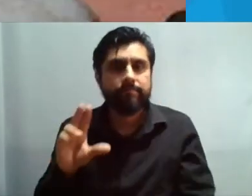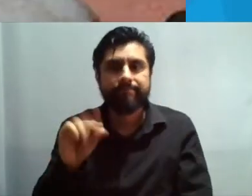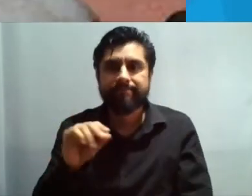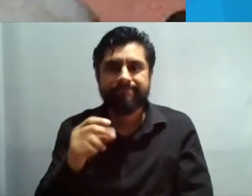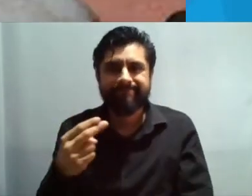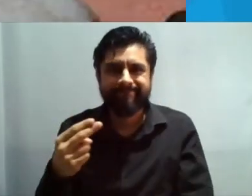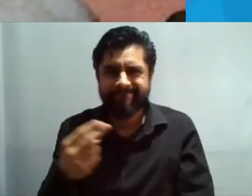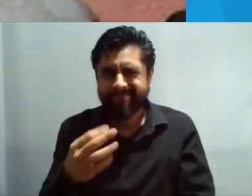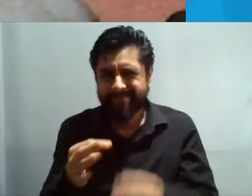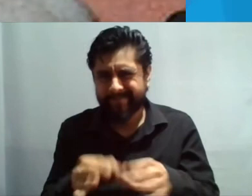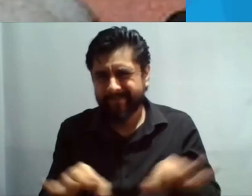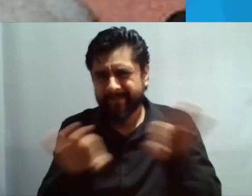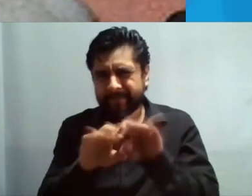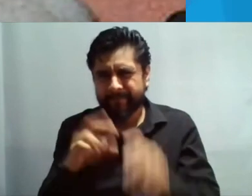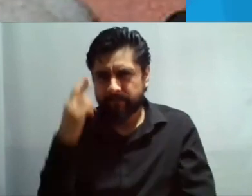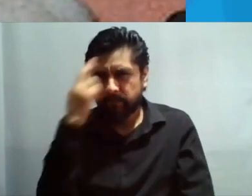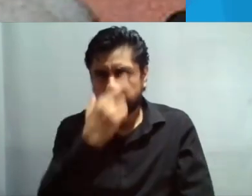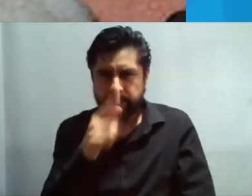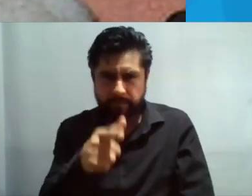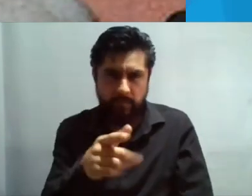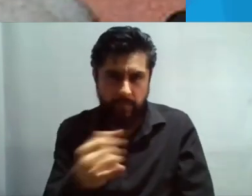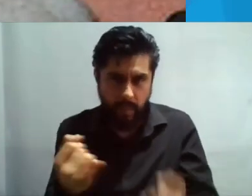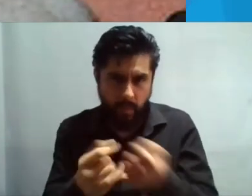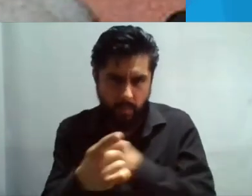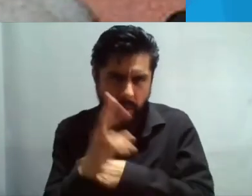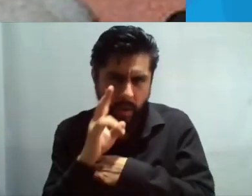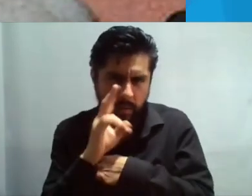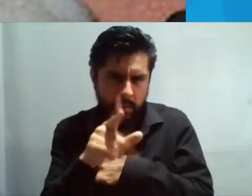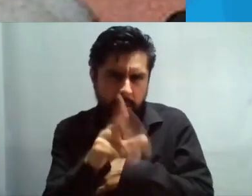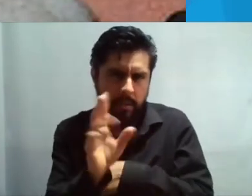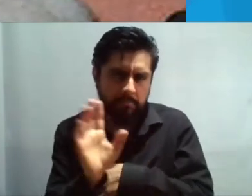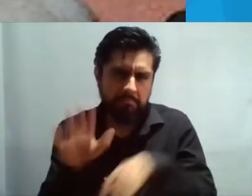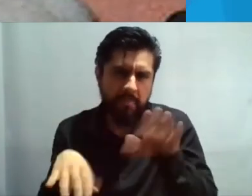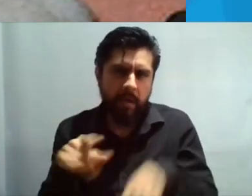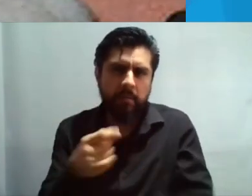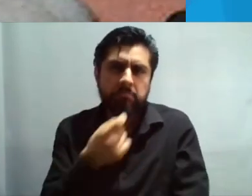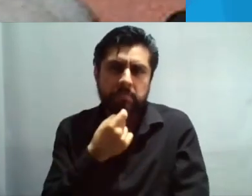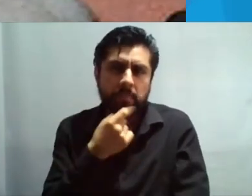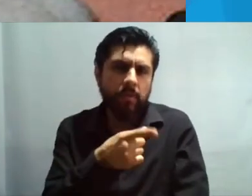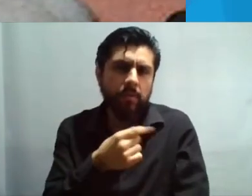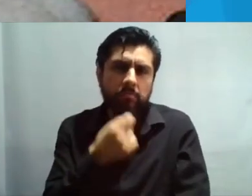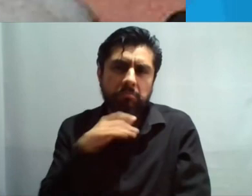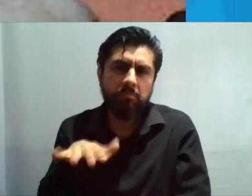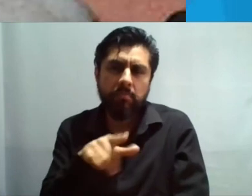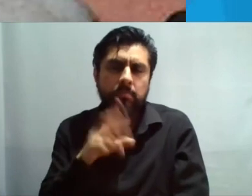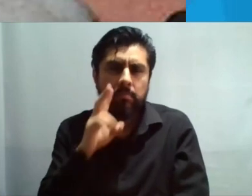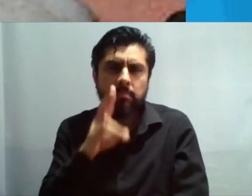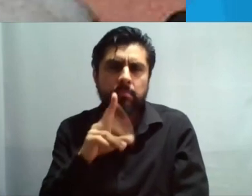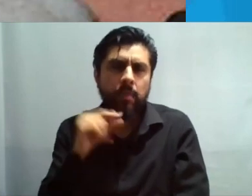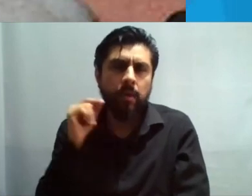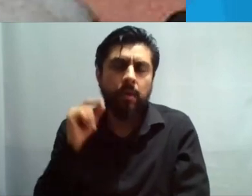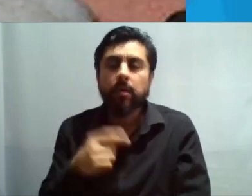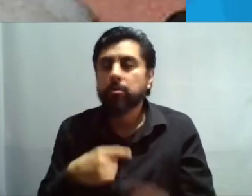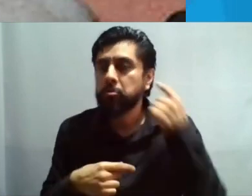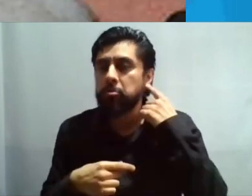ya lo han visto en más de una ocasión, en la calle, en fin, niñitos, niñitas que a veces nacen bien con un oído y